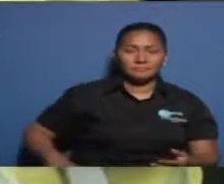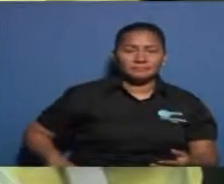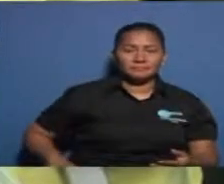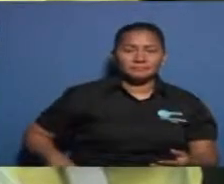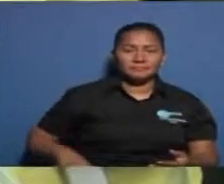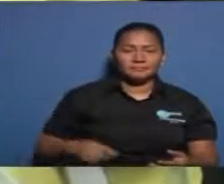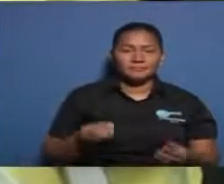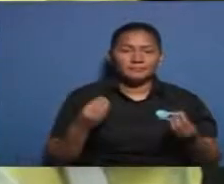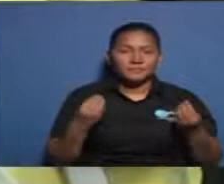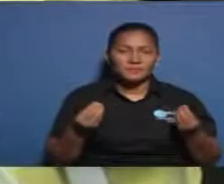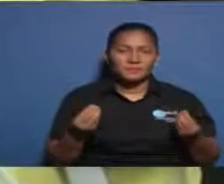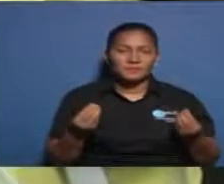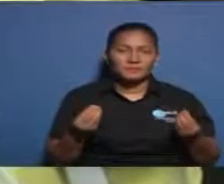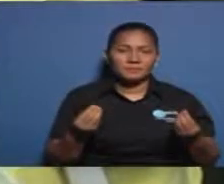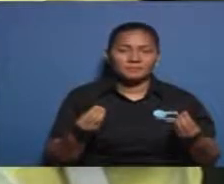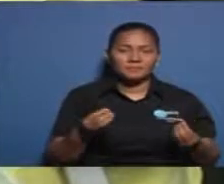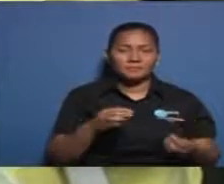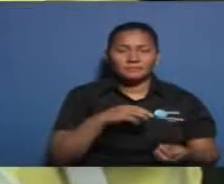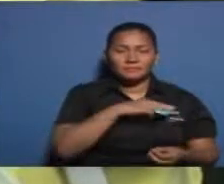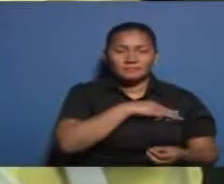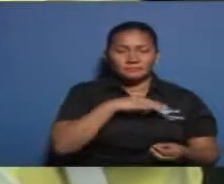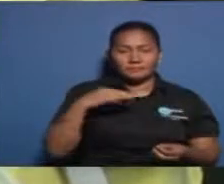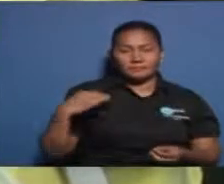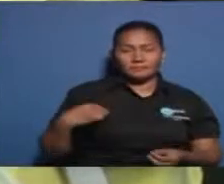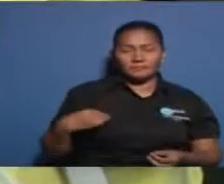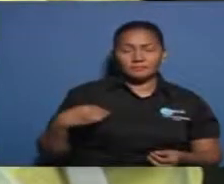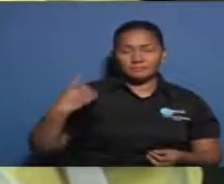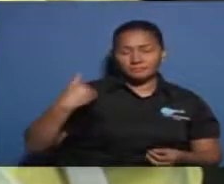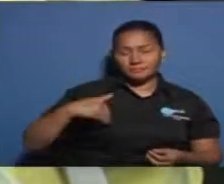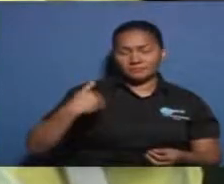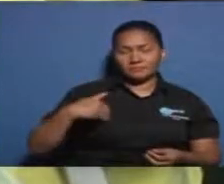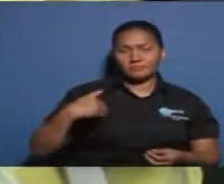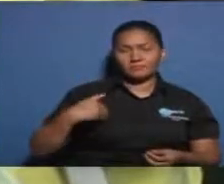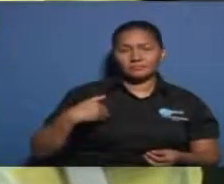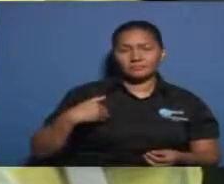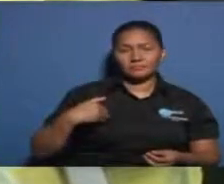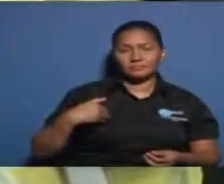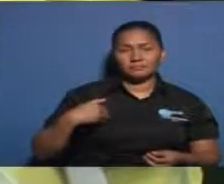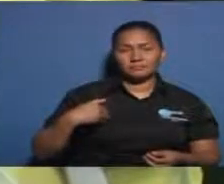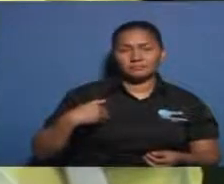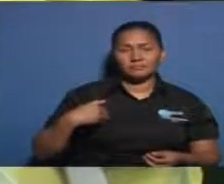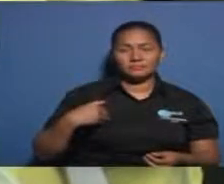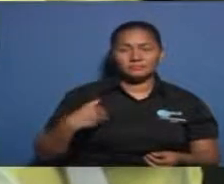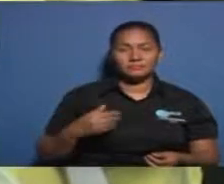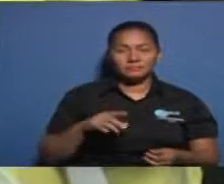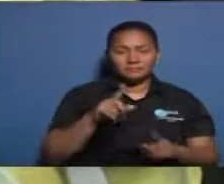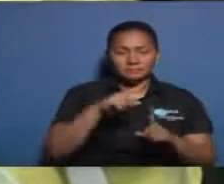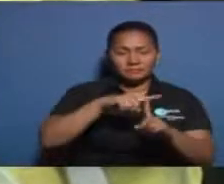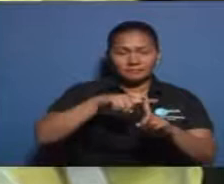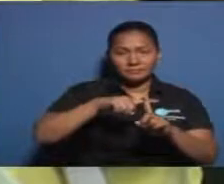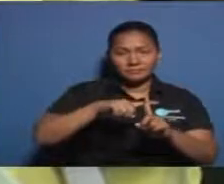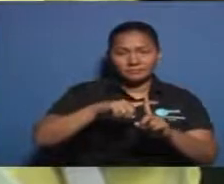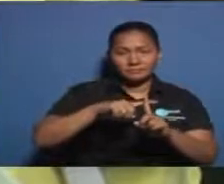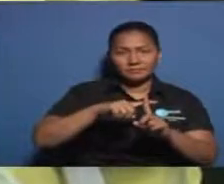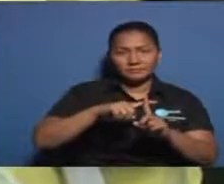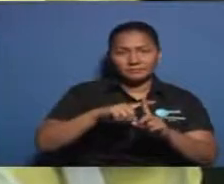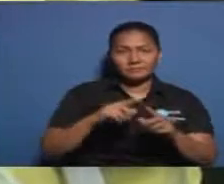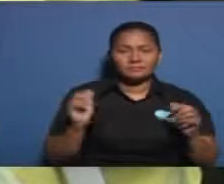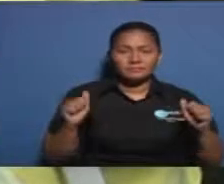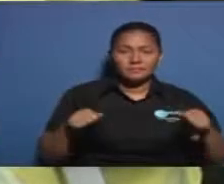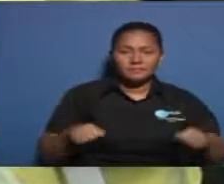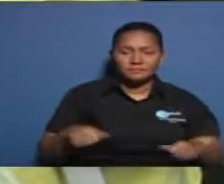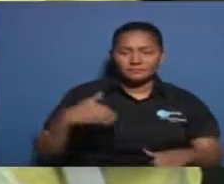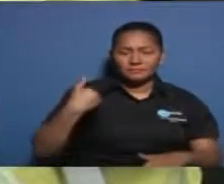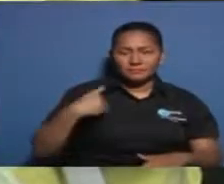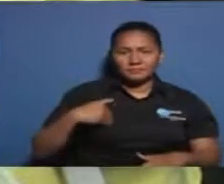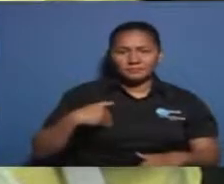los ministros son varones y la iglesia católica está dominada por el poder masculino de las monjas de tam en la base